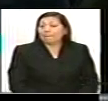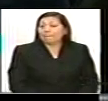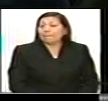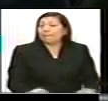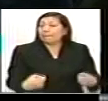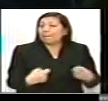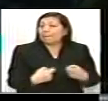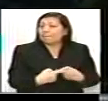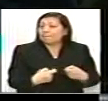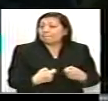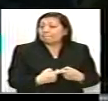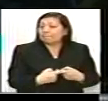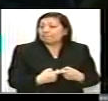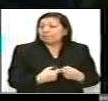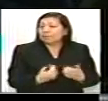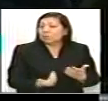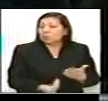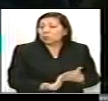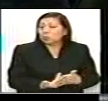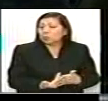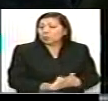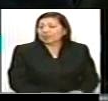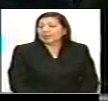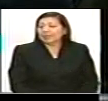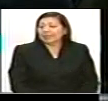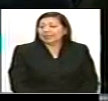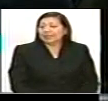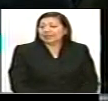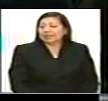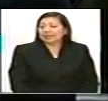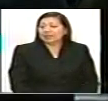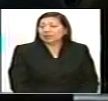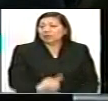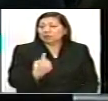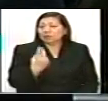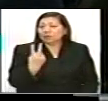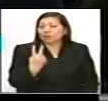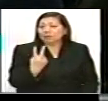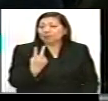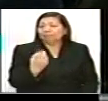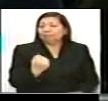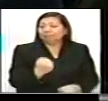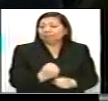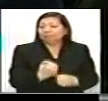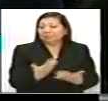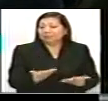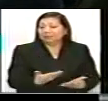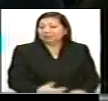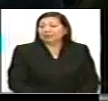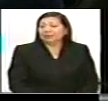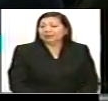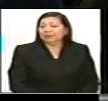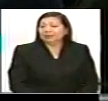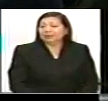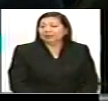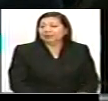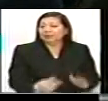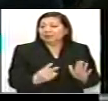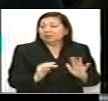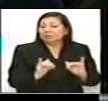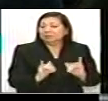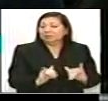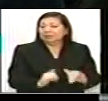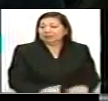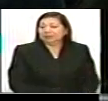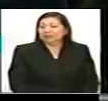red que es nueva, es flamante, solo 2 están funcionando en este momento. 8 están